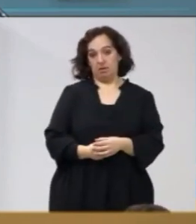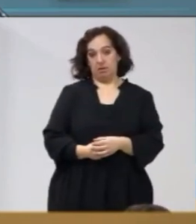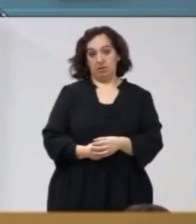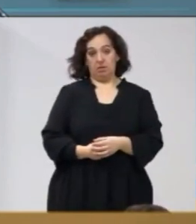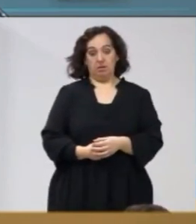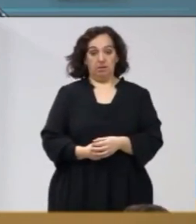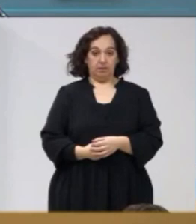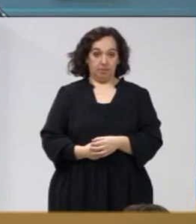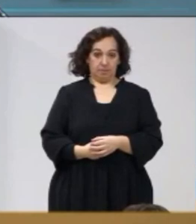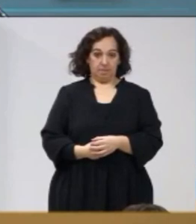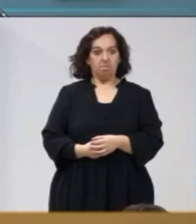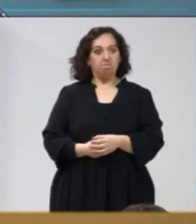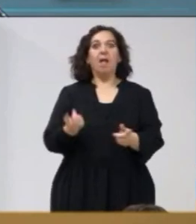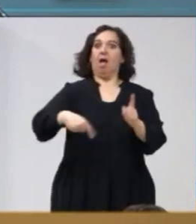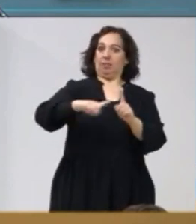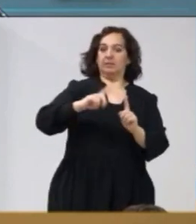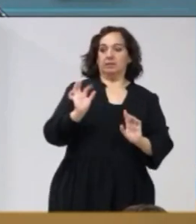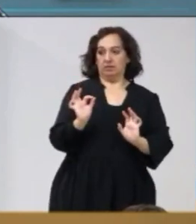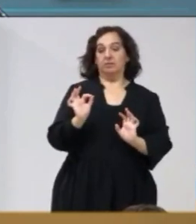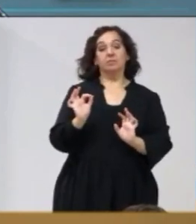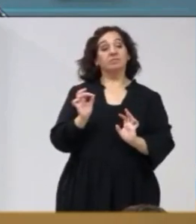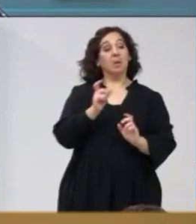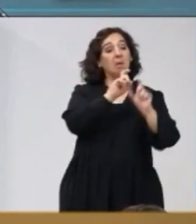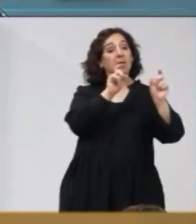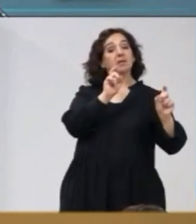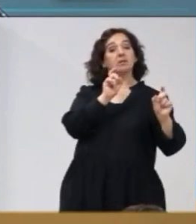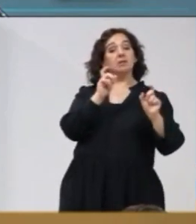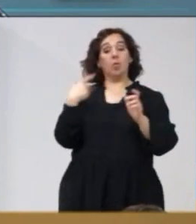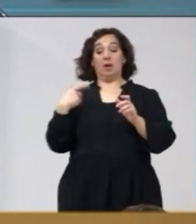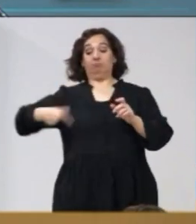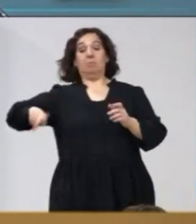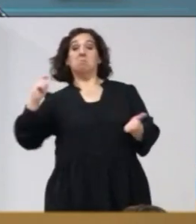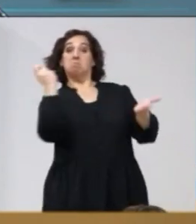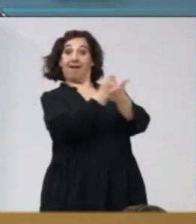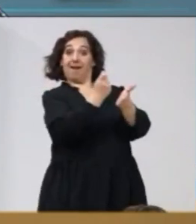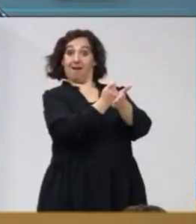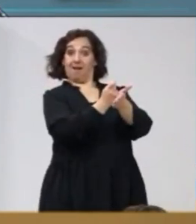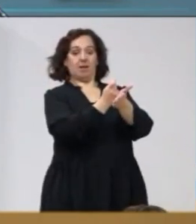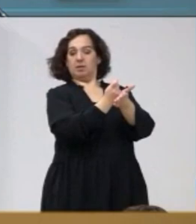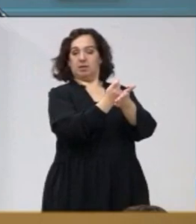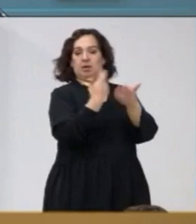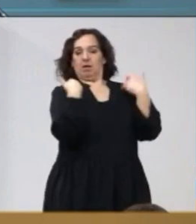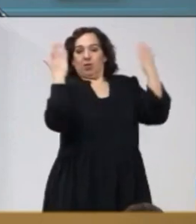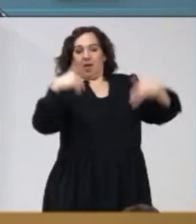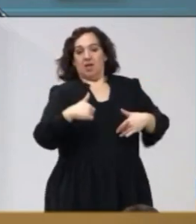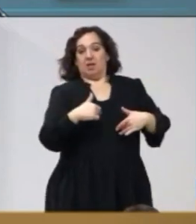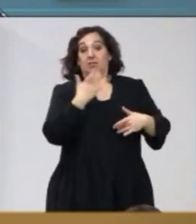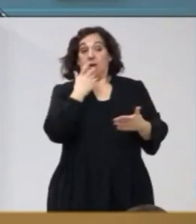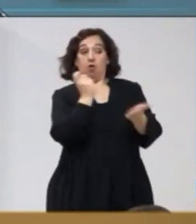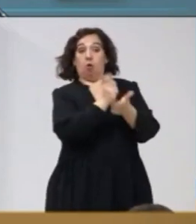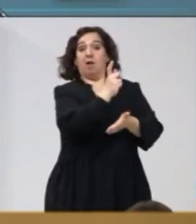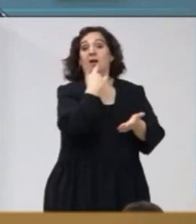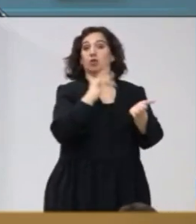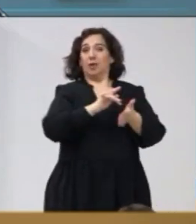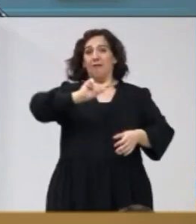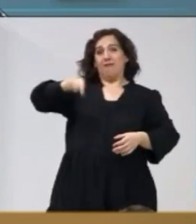Es más, el que paga no tiene ninguna responsabilidad. Tendría responsabilidad si no paga, habiendo la